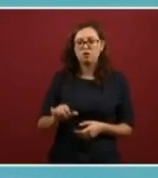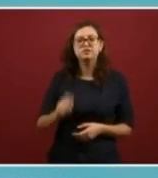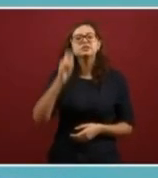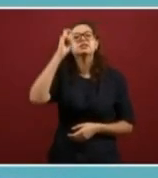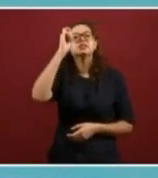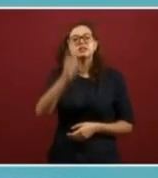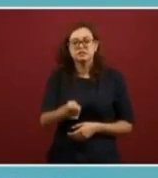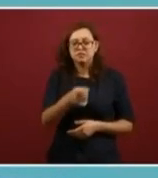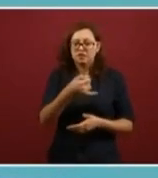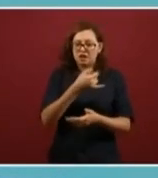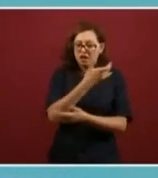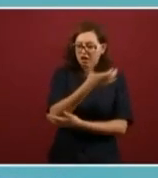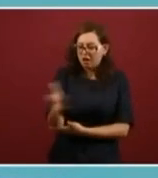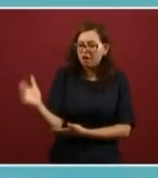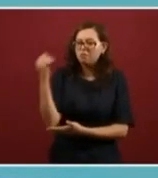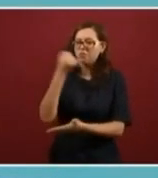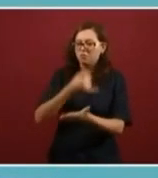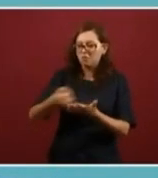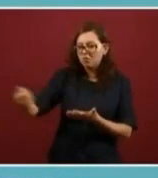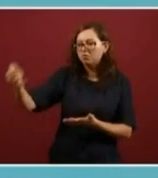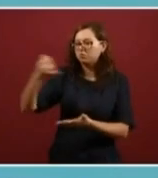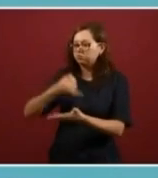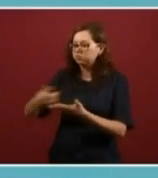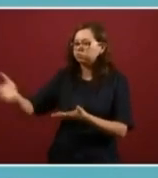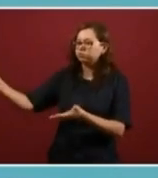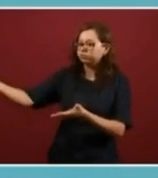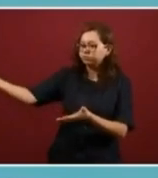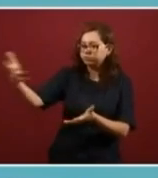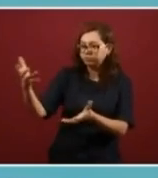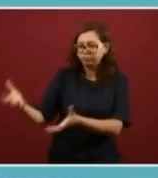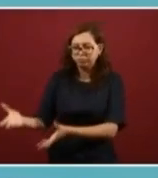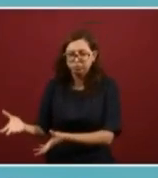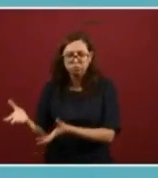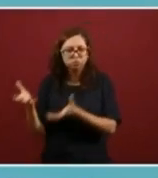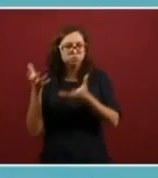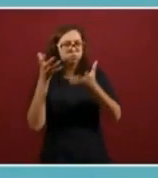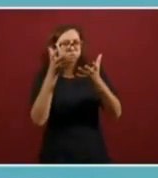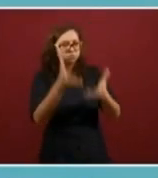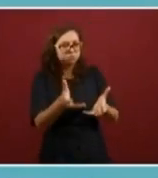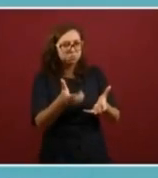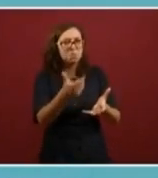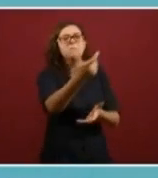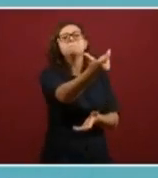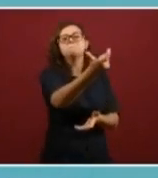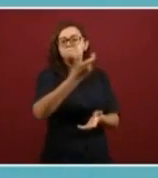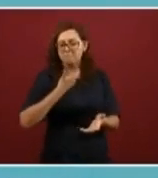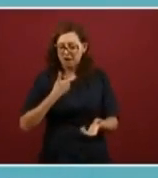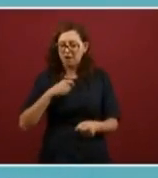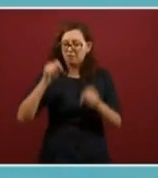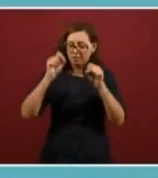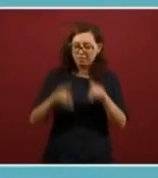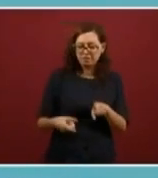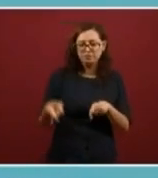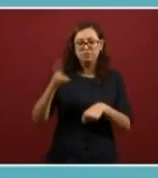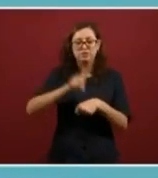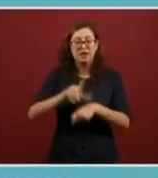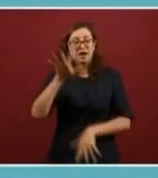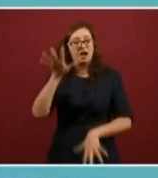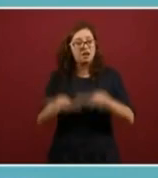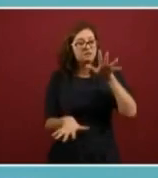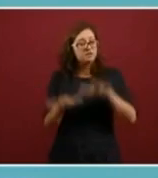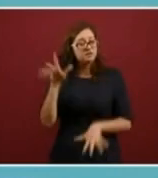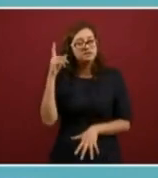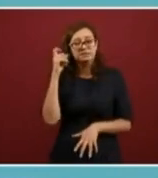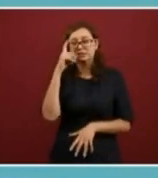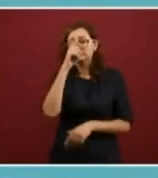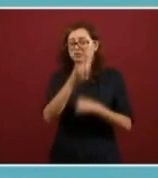la cosecha, se paga. A veces hemos tenido problemas de naturaleza bancaria porque algunos